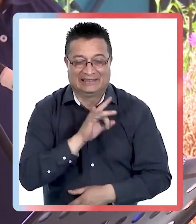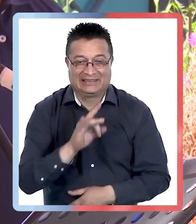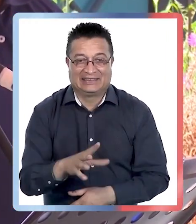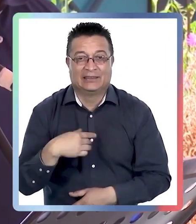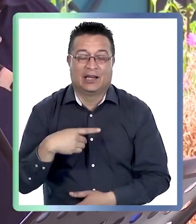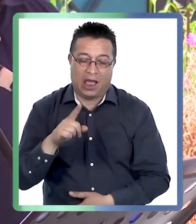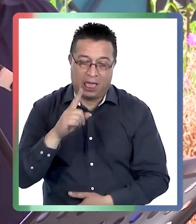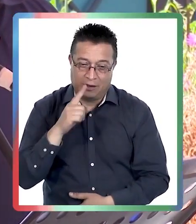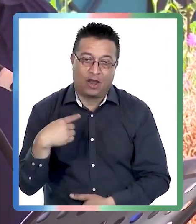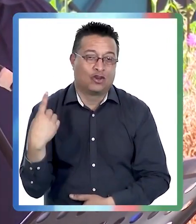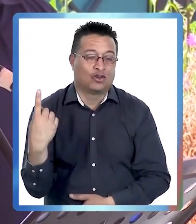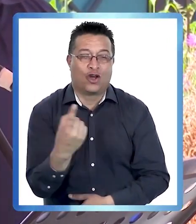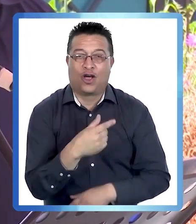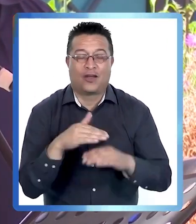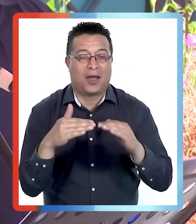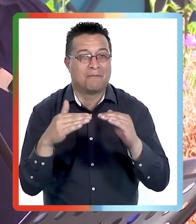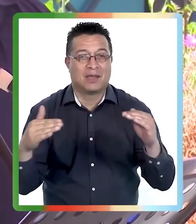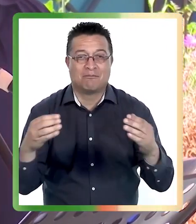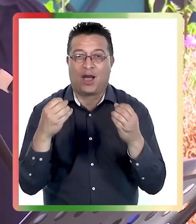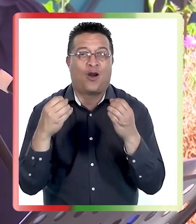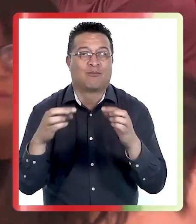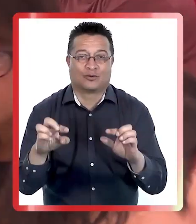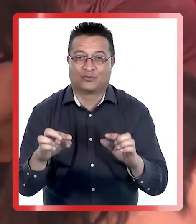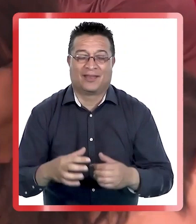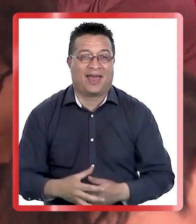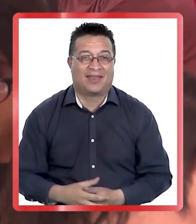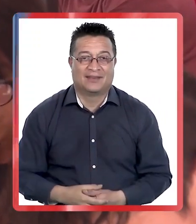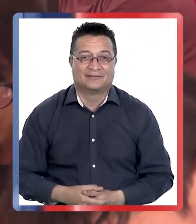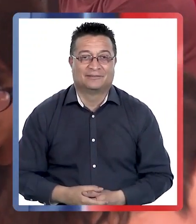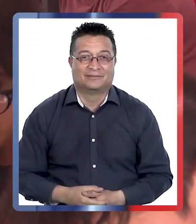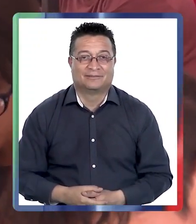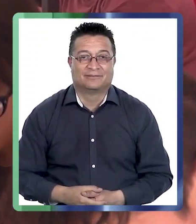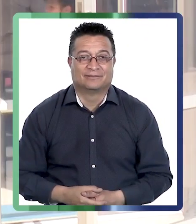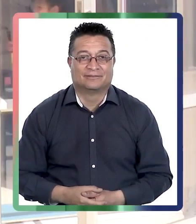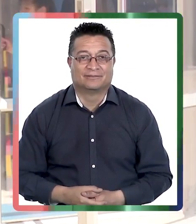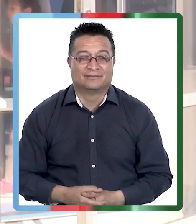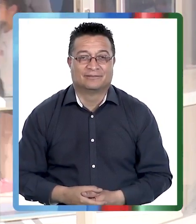hacia un chile en donde tengamos todos las mismas oportunidades